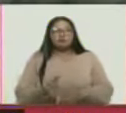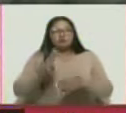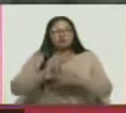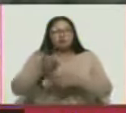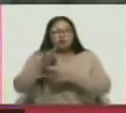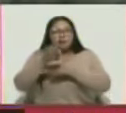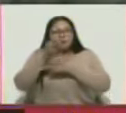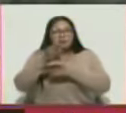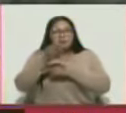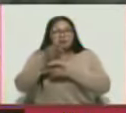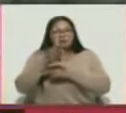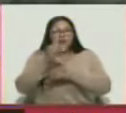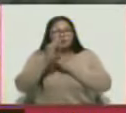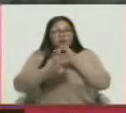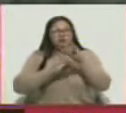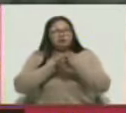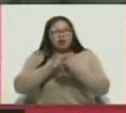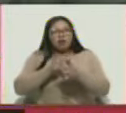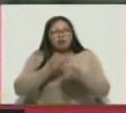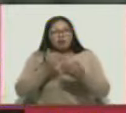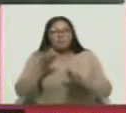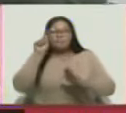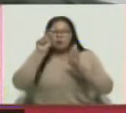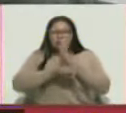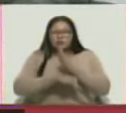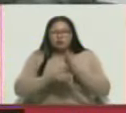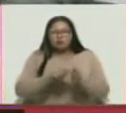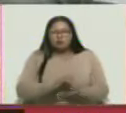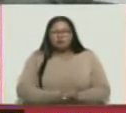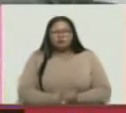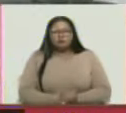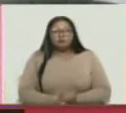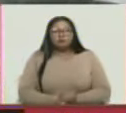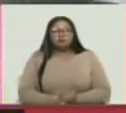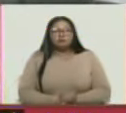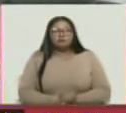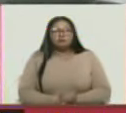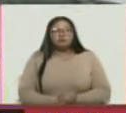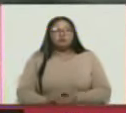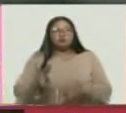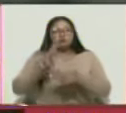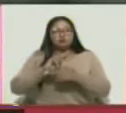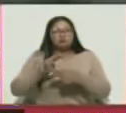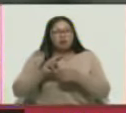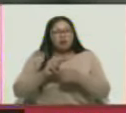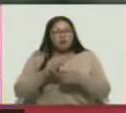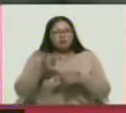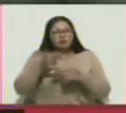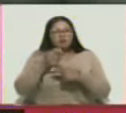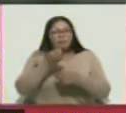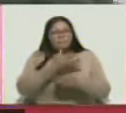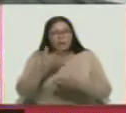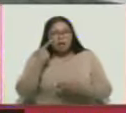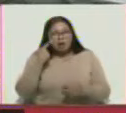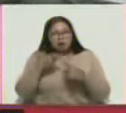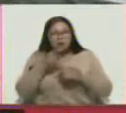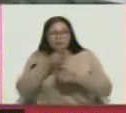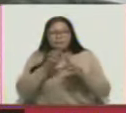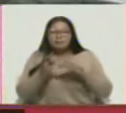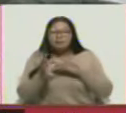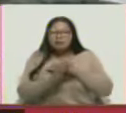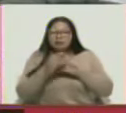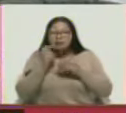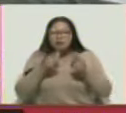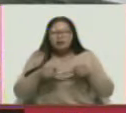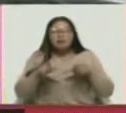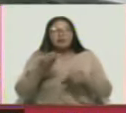armamento internacionalmente prohibido, están usando el fósforo blanco contra civiles en la Franja de Gaza. Actualmente la